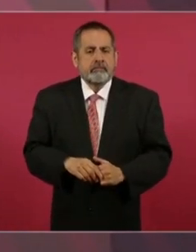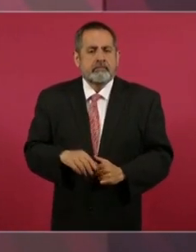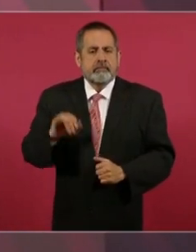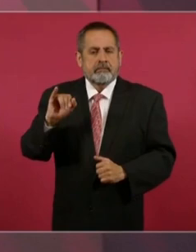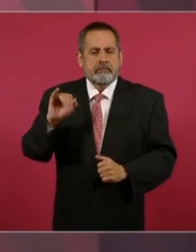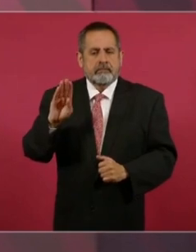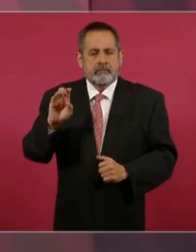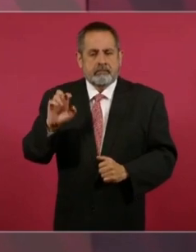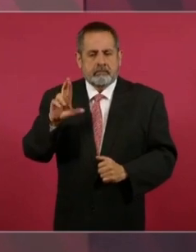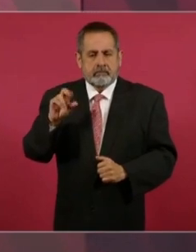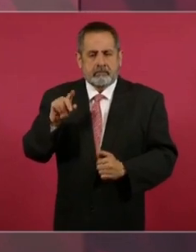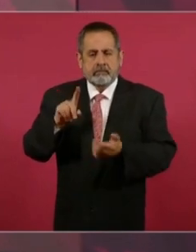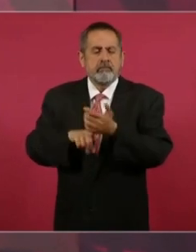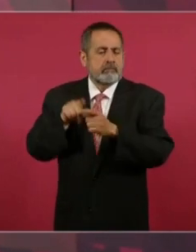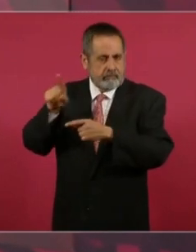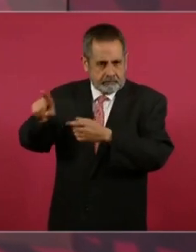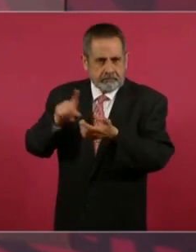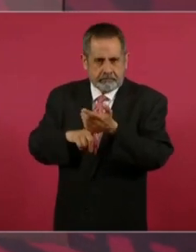Ibero,